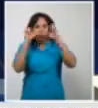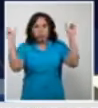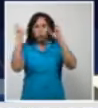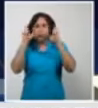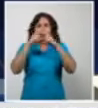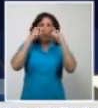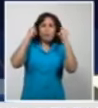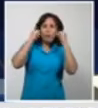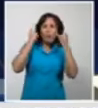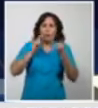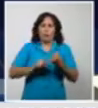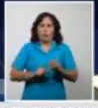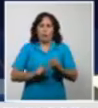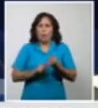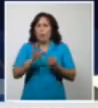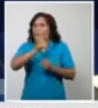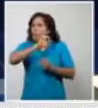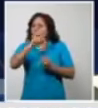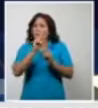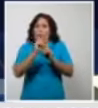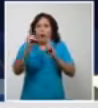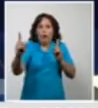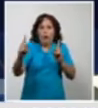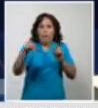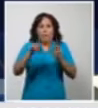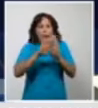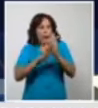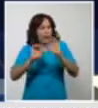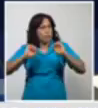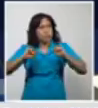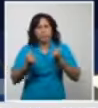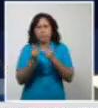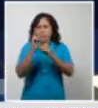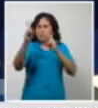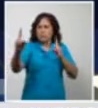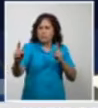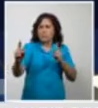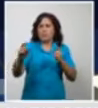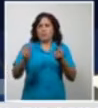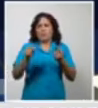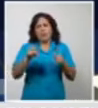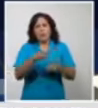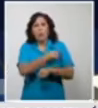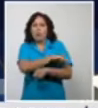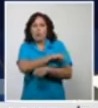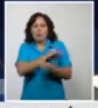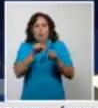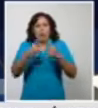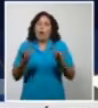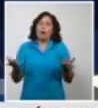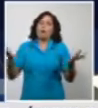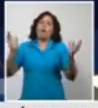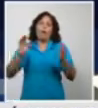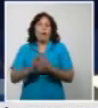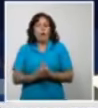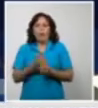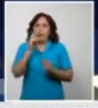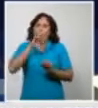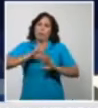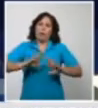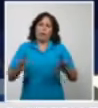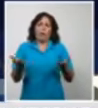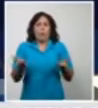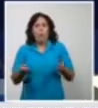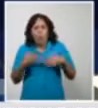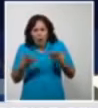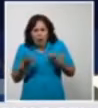nasobuco, nunca habíamos visto estas medidas de restricción, que también la población dice, bueno, ¿y cuándo van a tomar las medidas de restricción